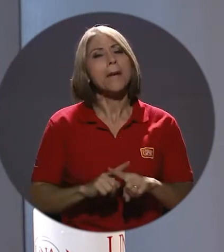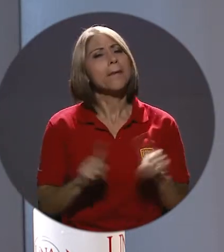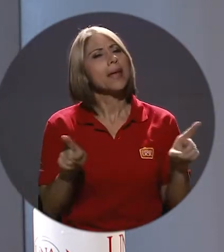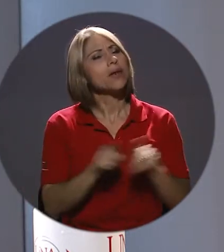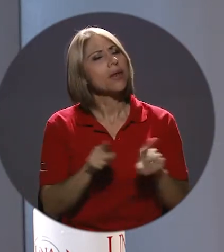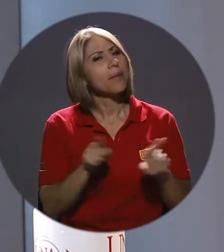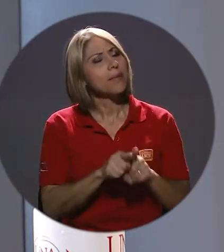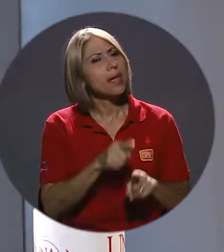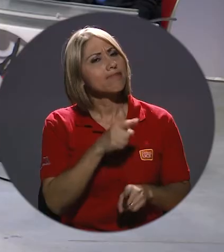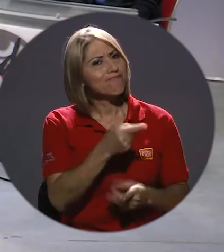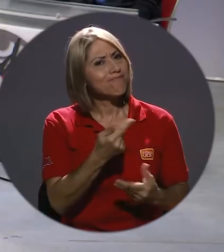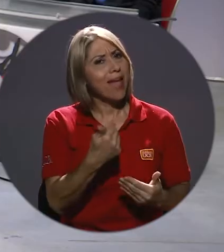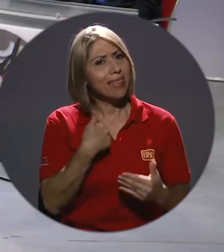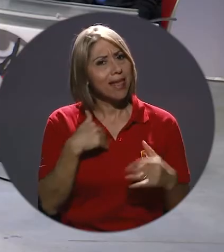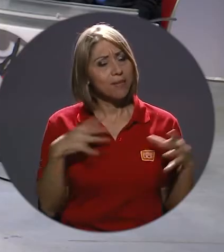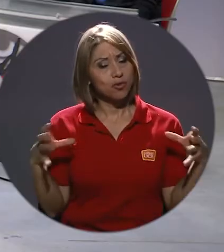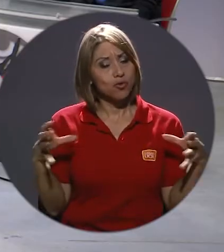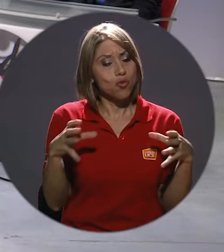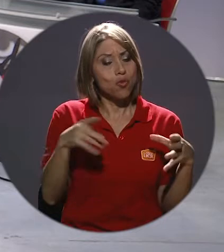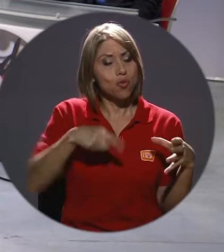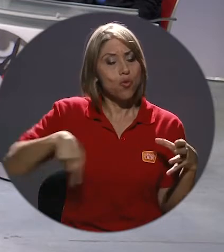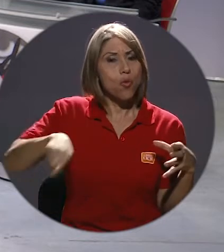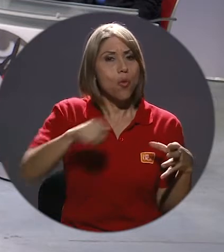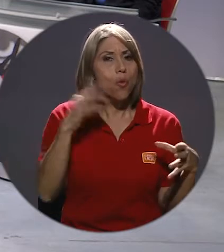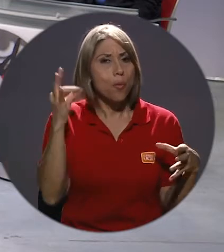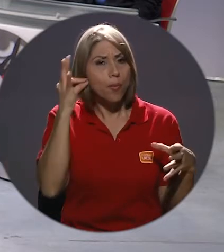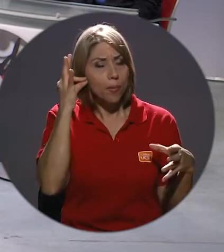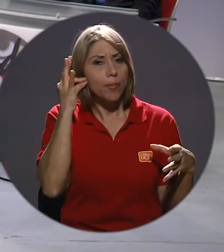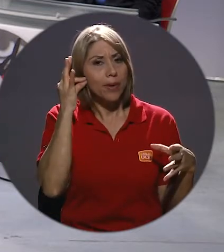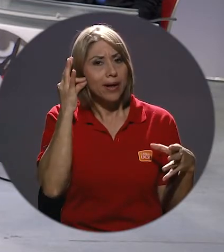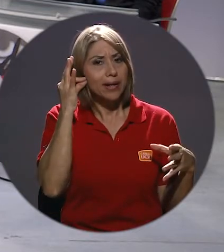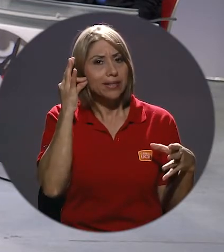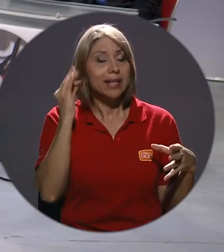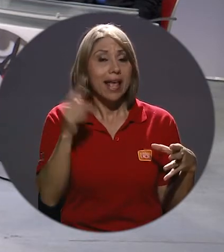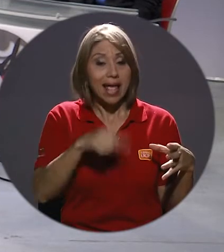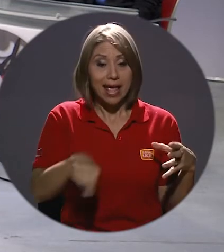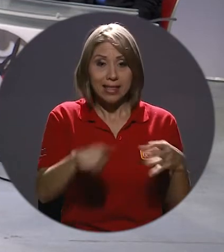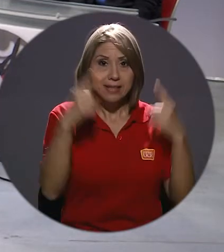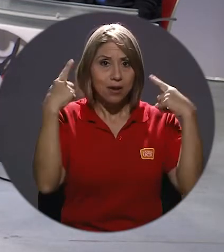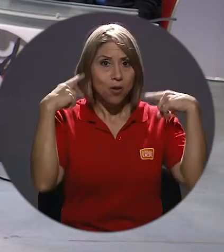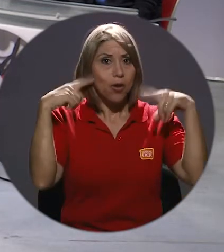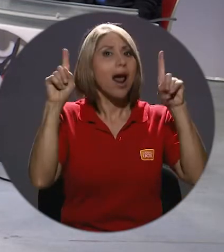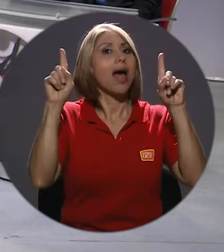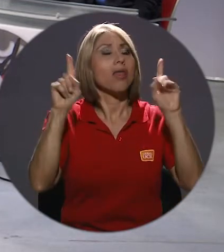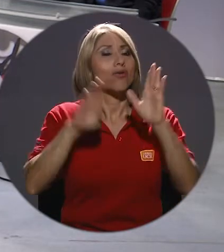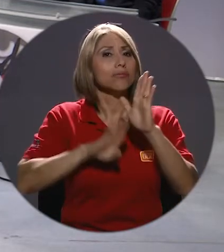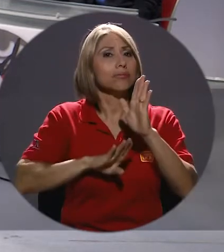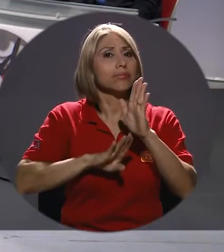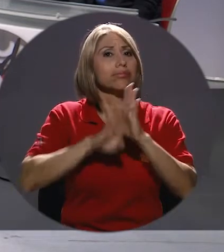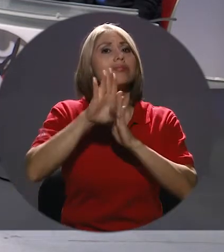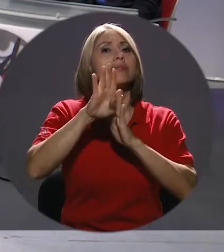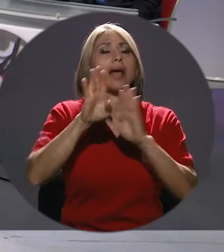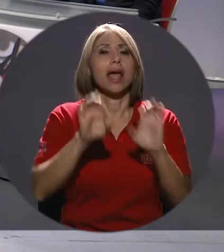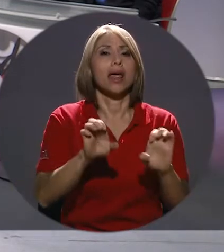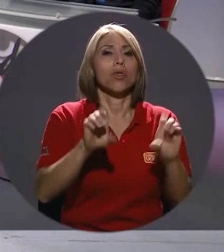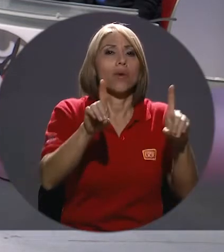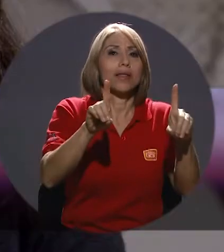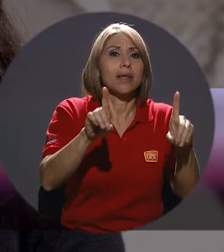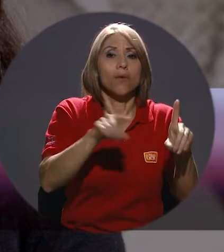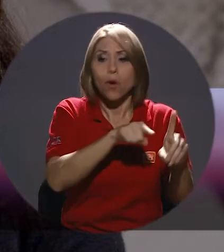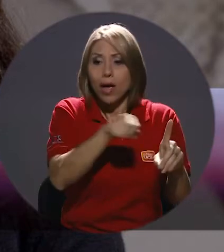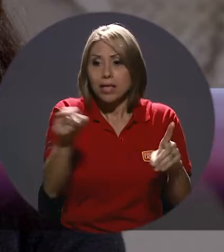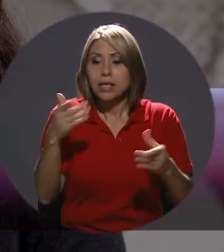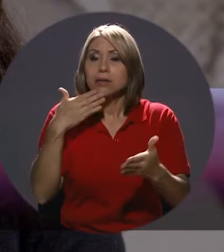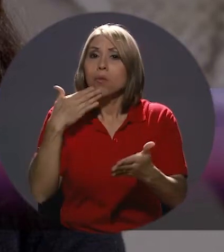mencionabas al inicio que también tenemos un grupo de mujeres que han logrado escalar en el aparato educativo,